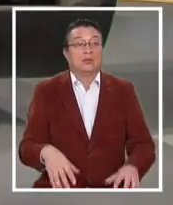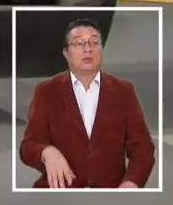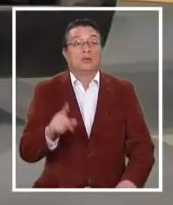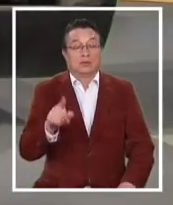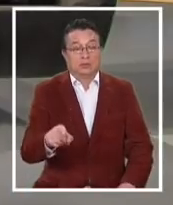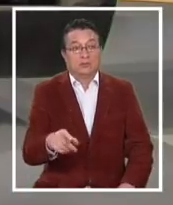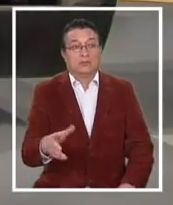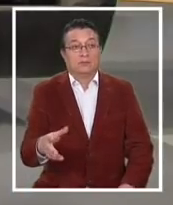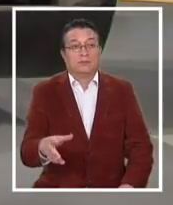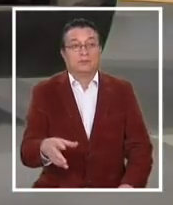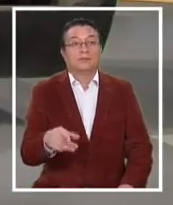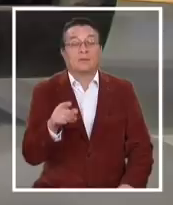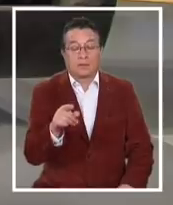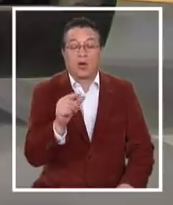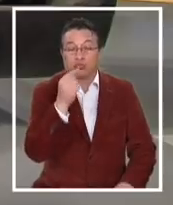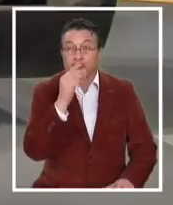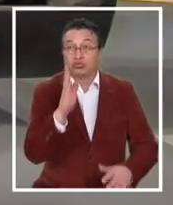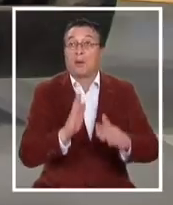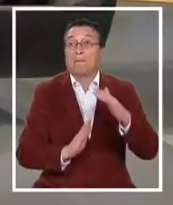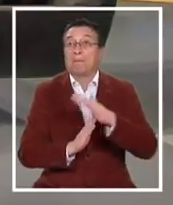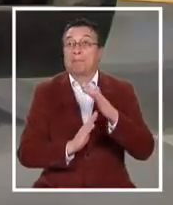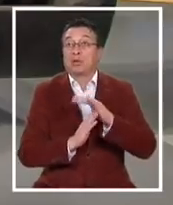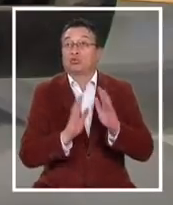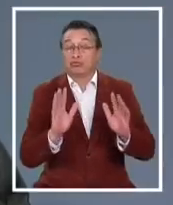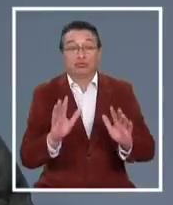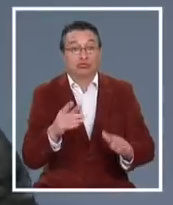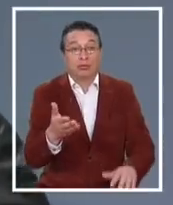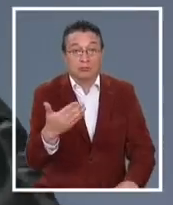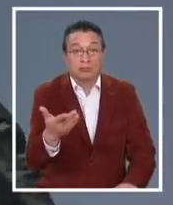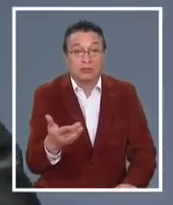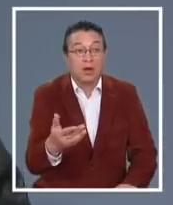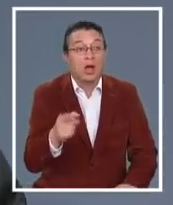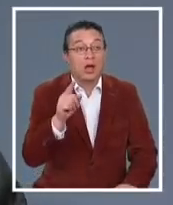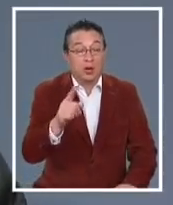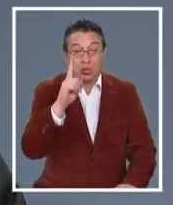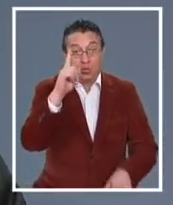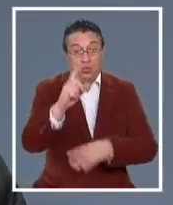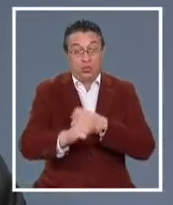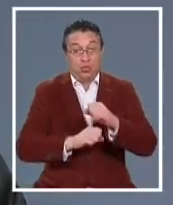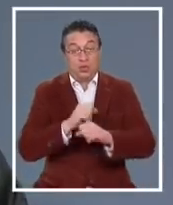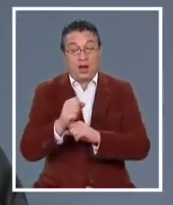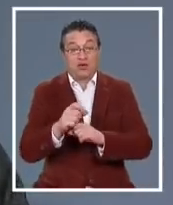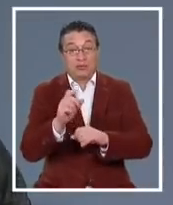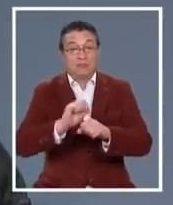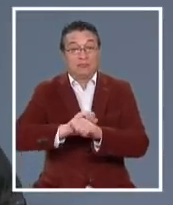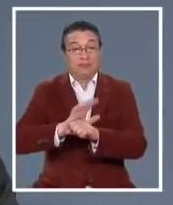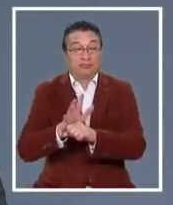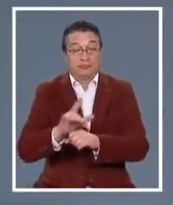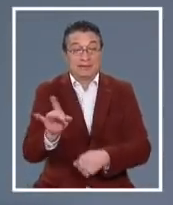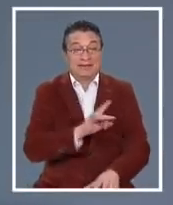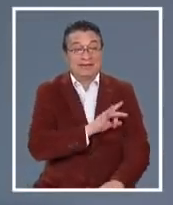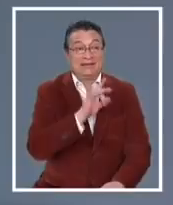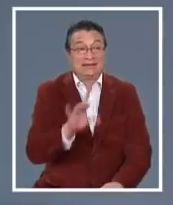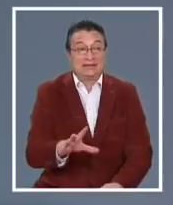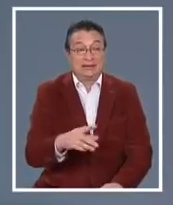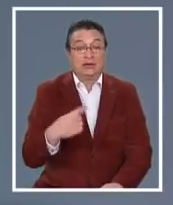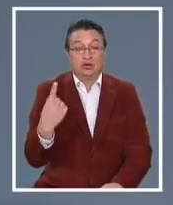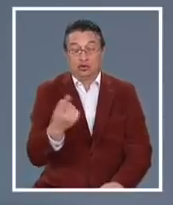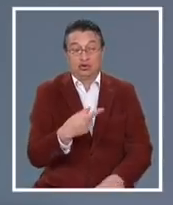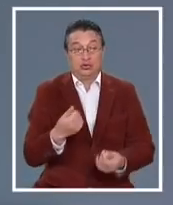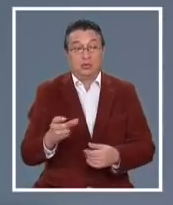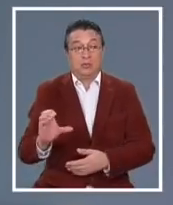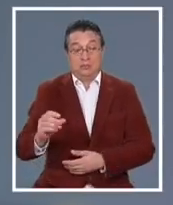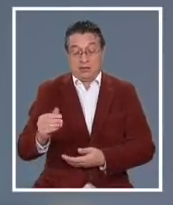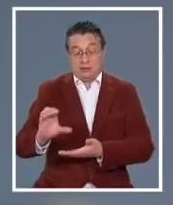Apórtelo antes que vayamos a un corte. Antes de ir a la pausa, mira, porque nos están para resumirlo. En un año de pandemia, los chilenos se han